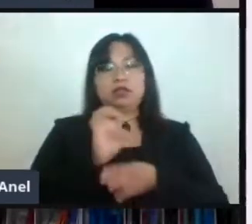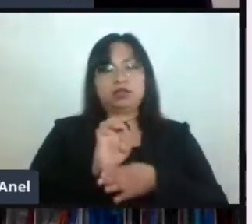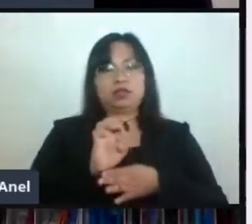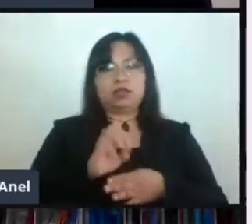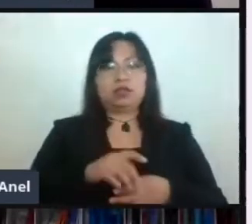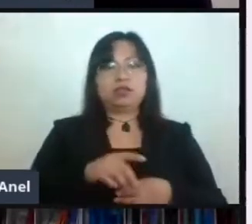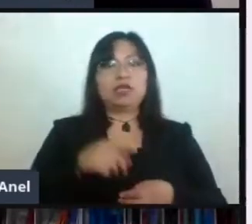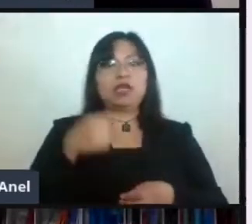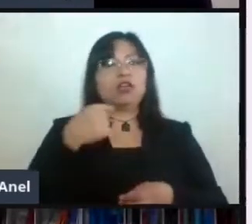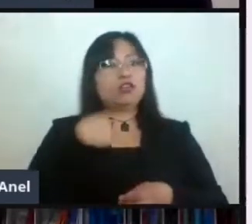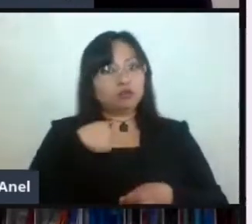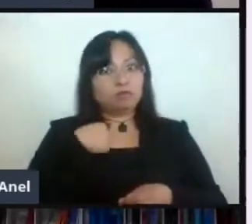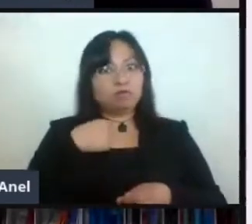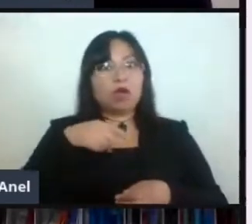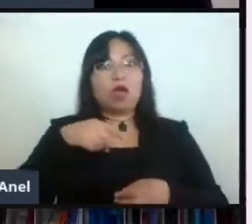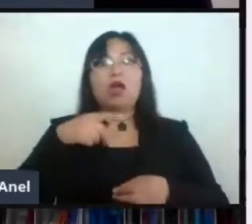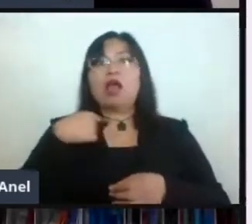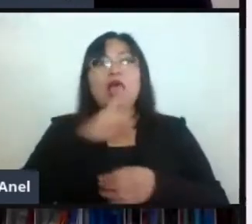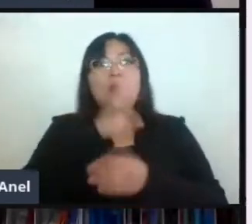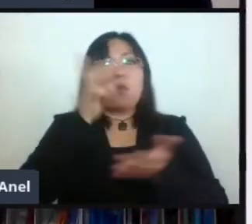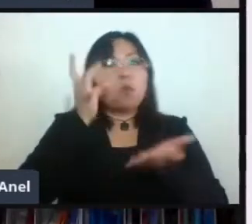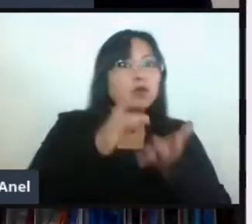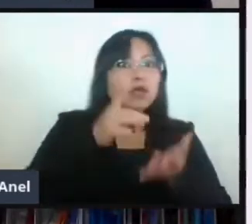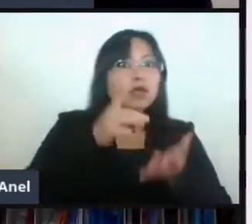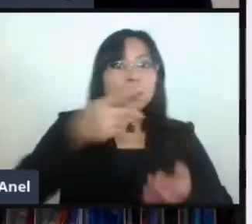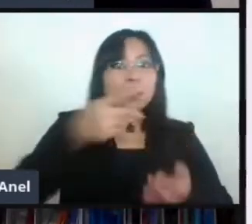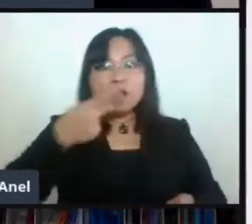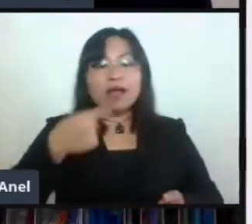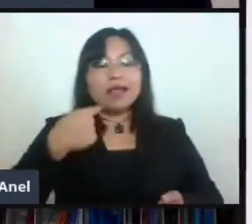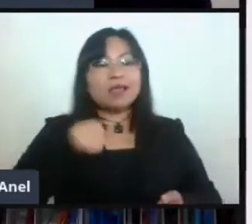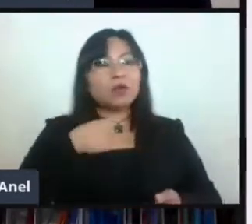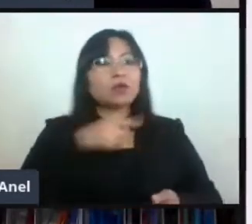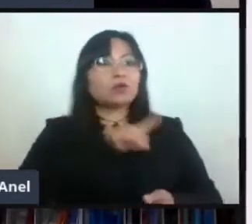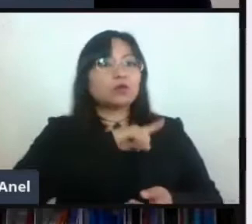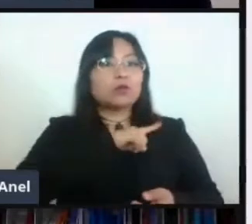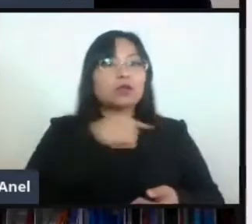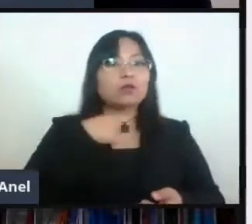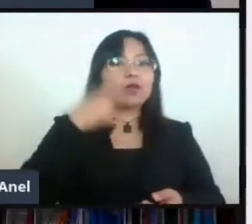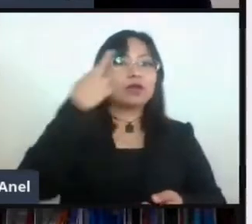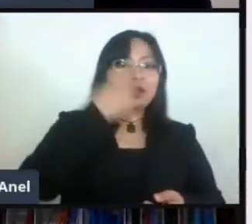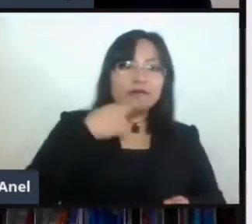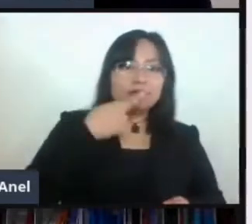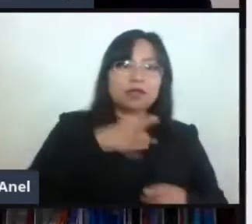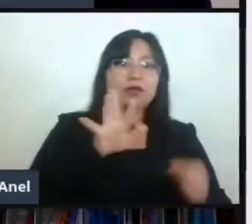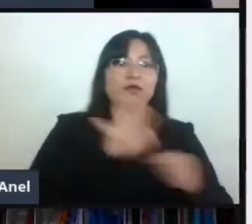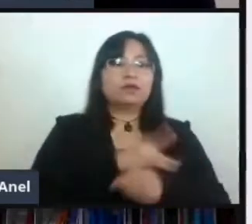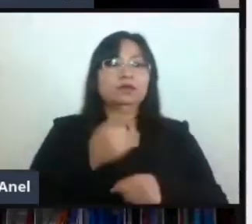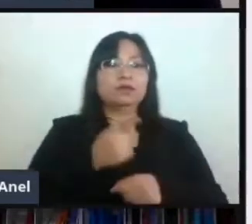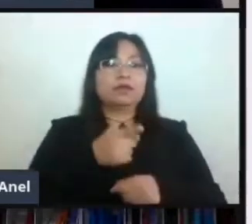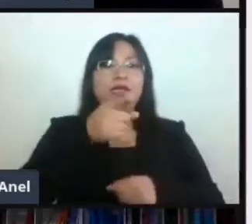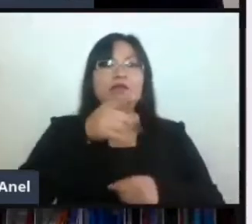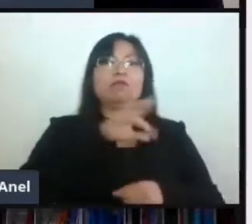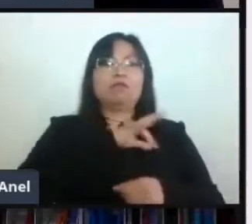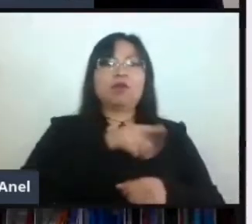se van a calificar automáticamente. Entonces, le doy opción aquí para que tenga más renglones y no le voy a